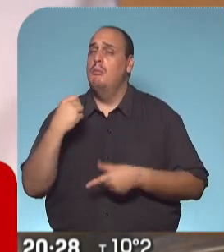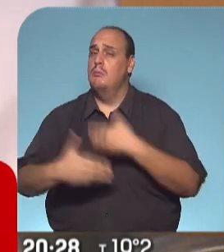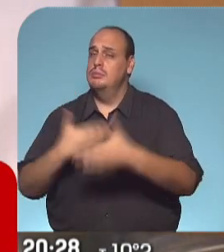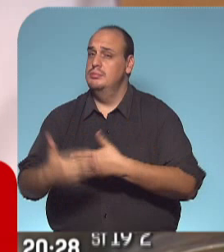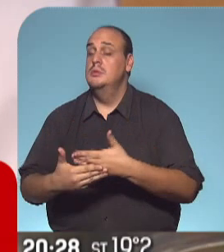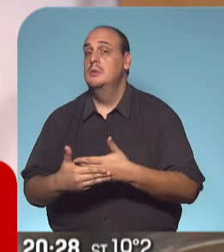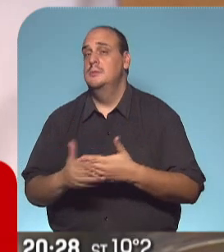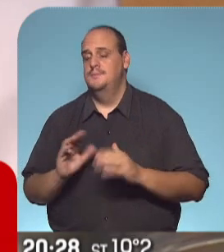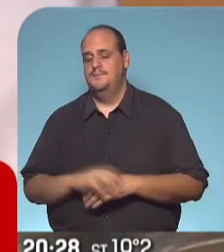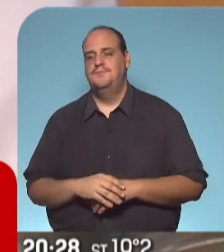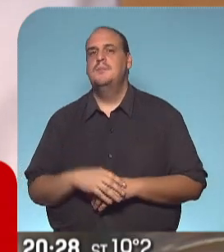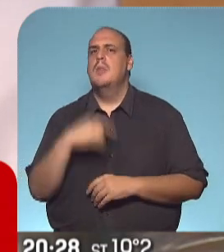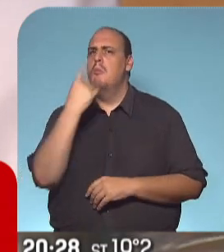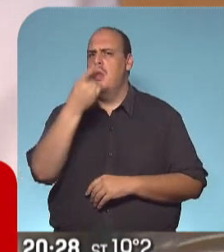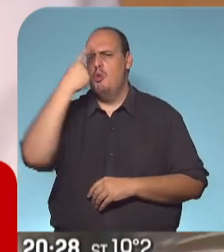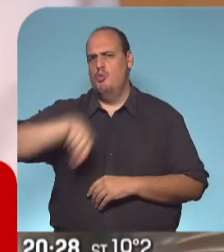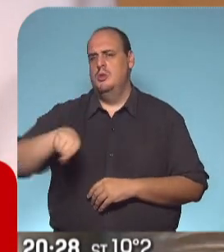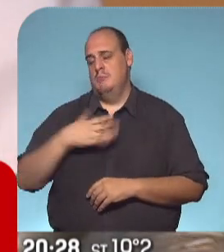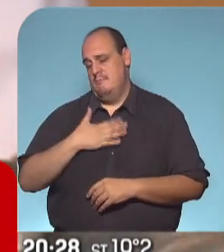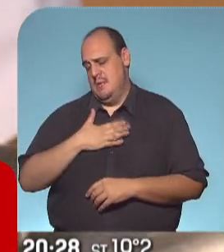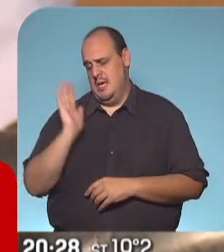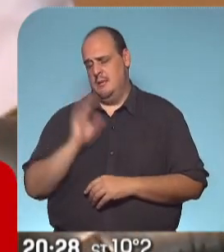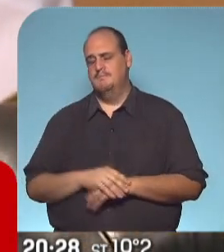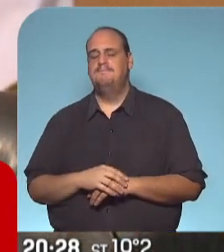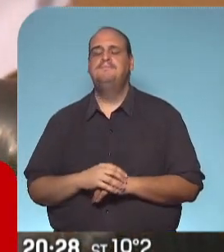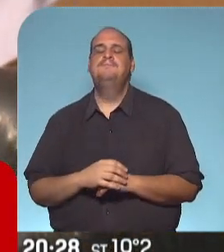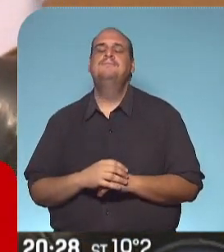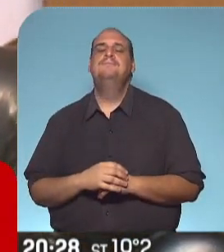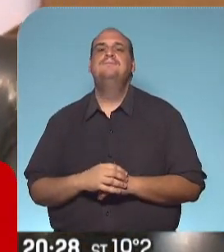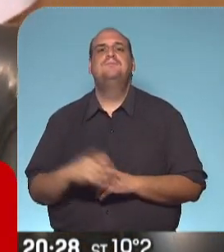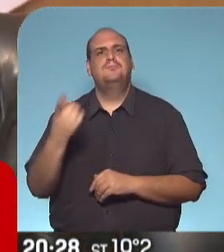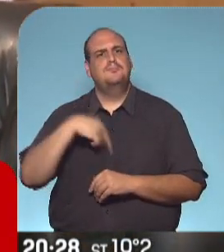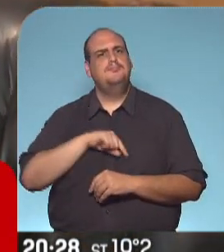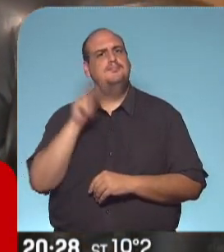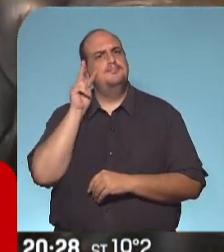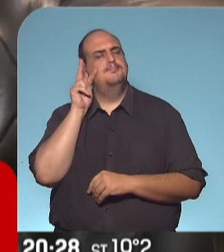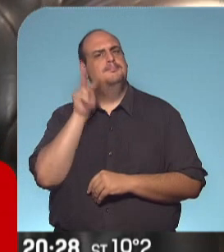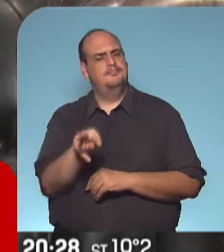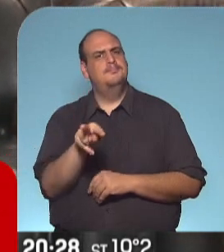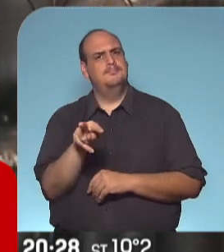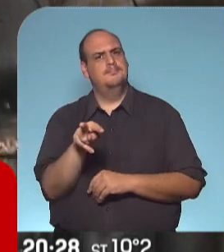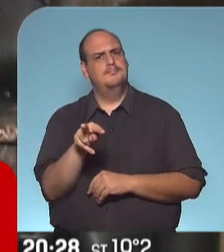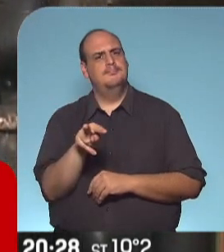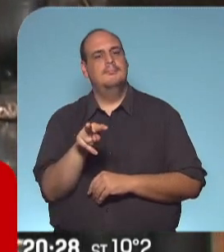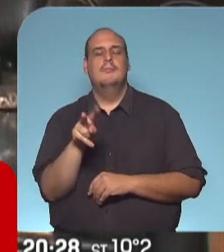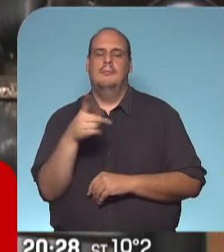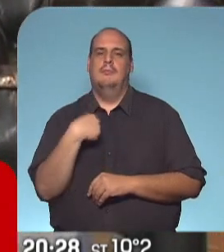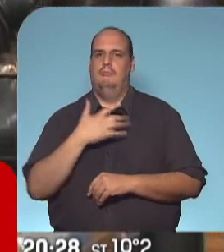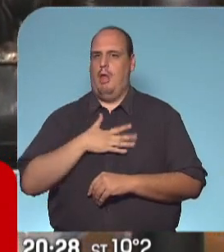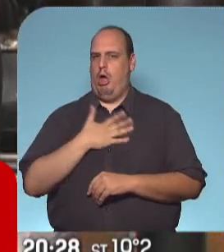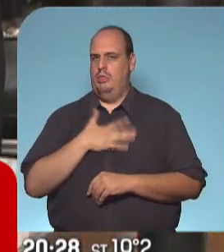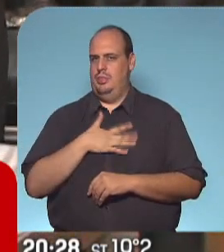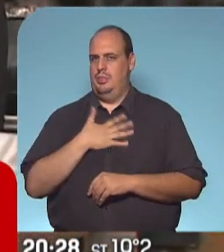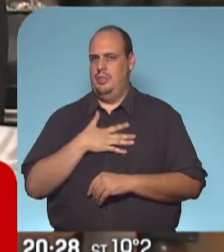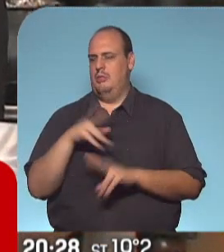que se puede. Le hago la última pregunta de mi parte. Estamos viendo con alguna satisfacción dentro de lo que es